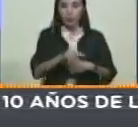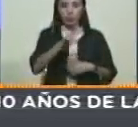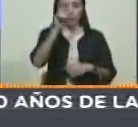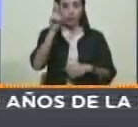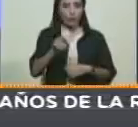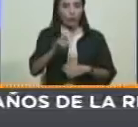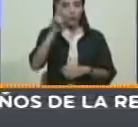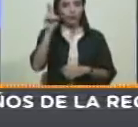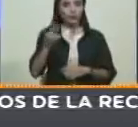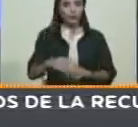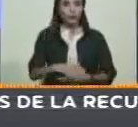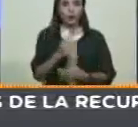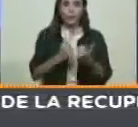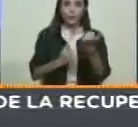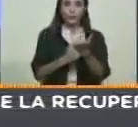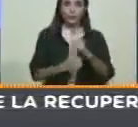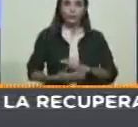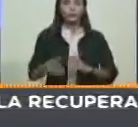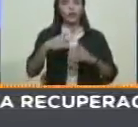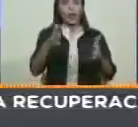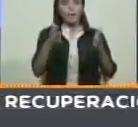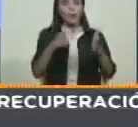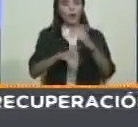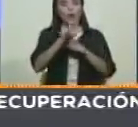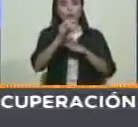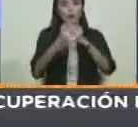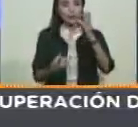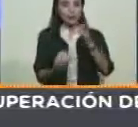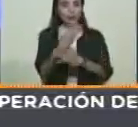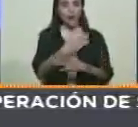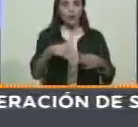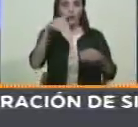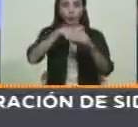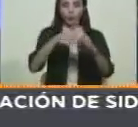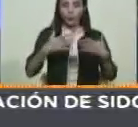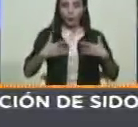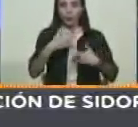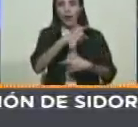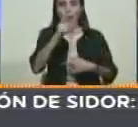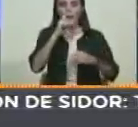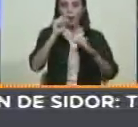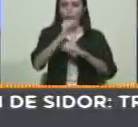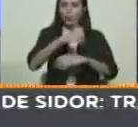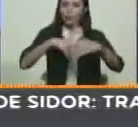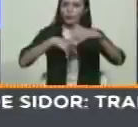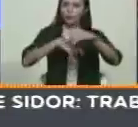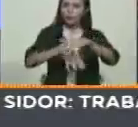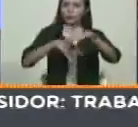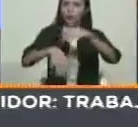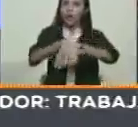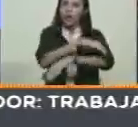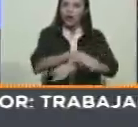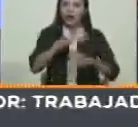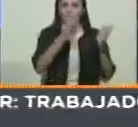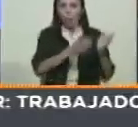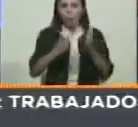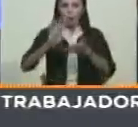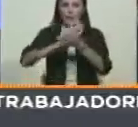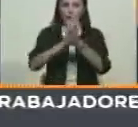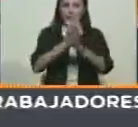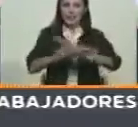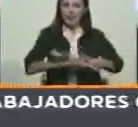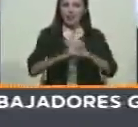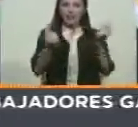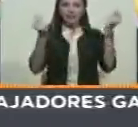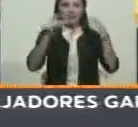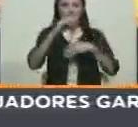bueno tienen el voto el 20 de mayo para que ustedes vean a un maduro en las calles poniendo orden acabando con las